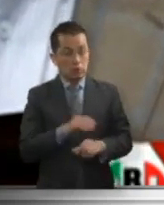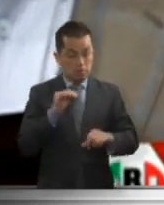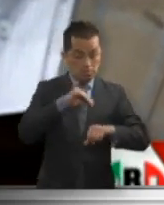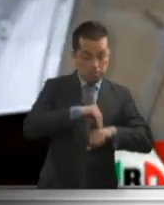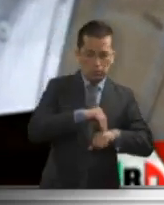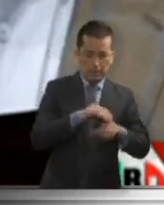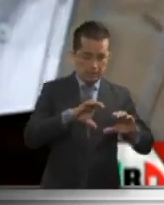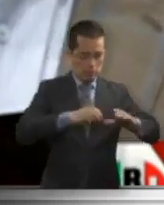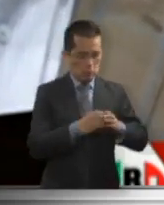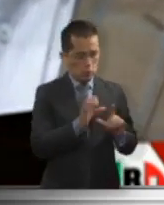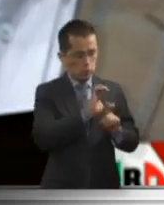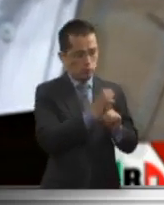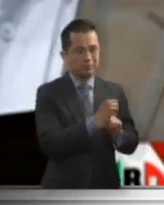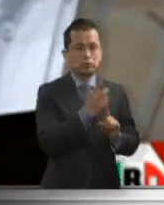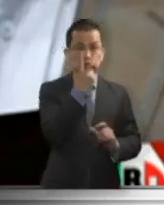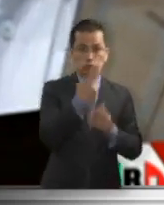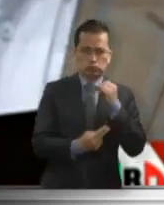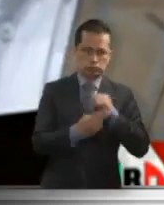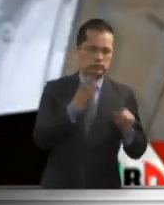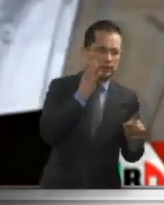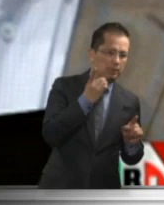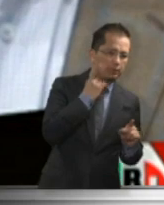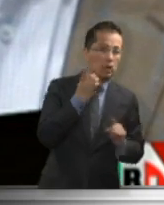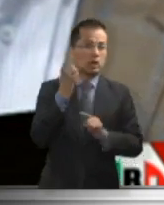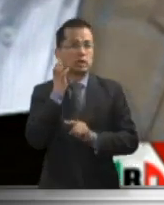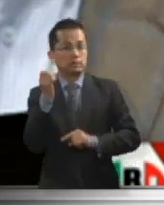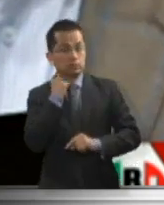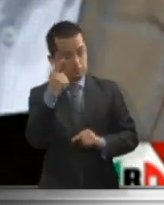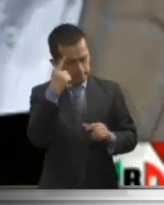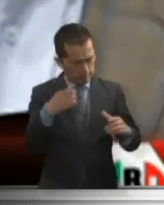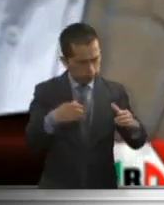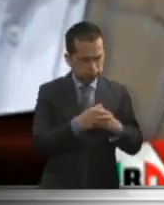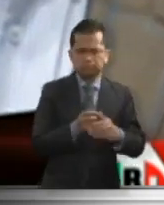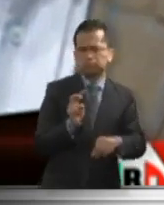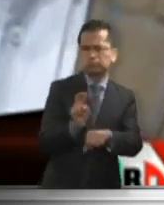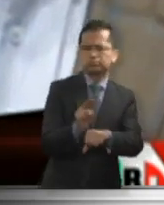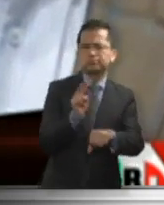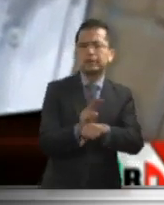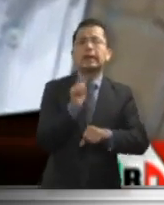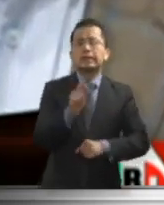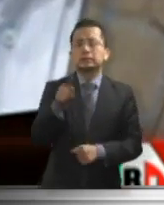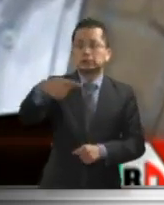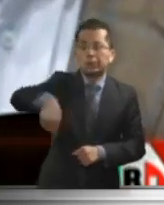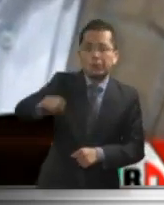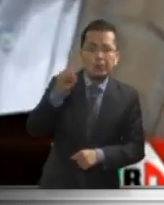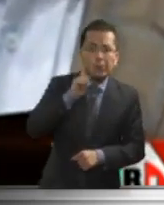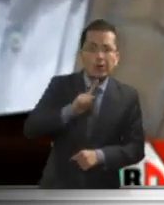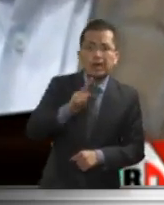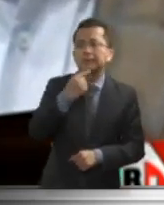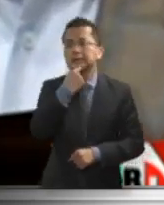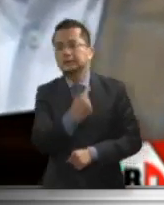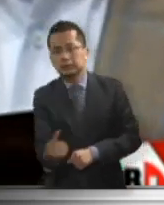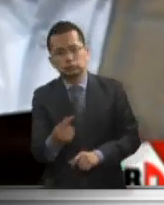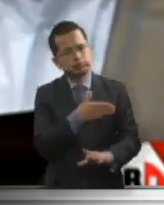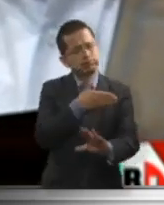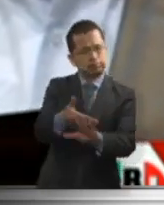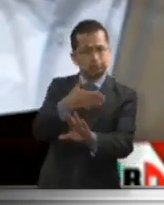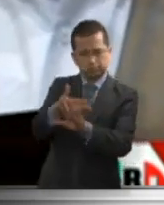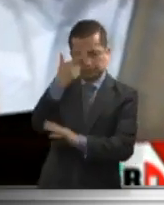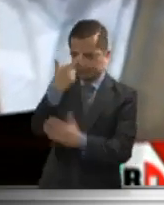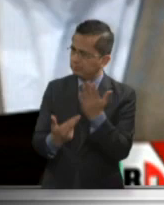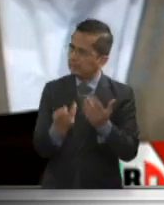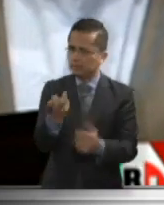políticas públicas en materia de feminicidio y de violencia contra niñas y mujeres, que se asegure de que haya dinero, presupuesto para